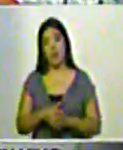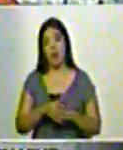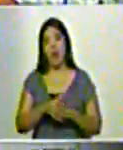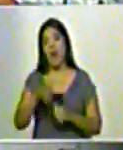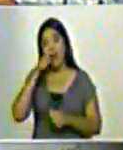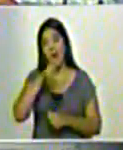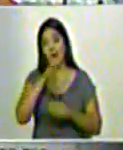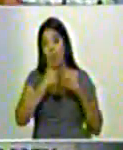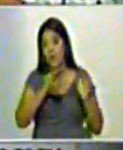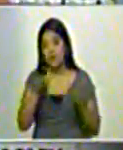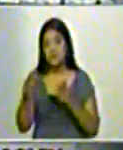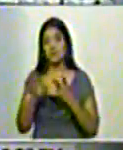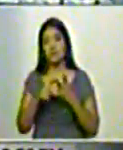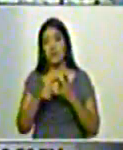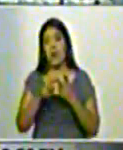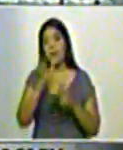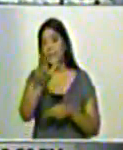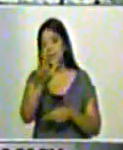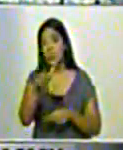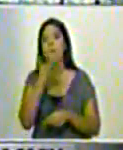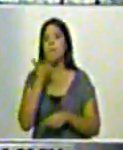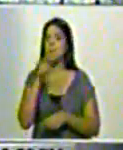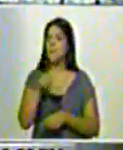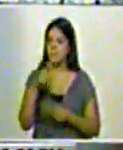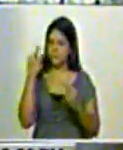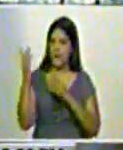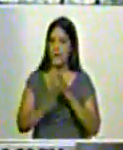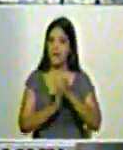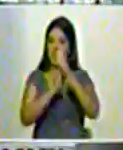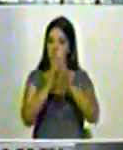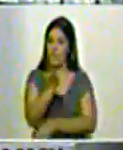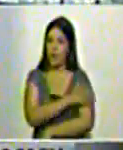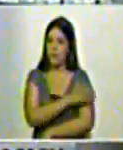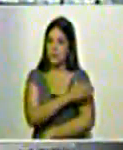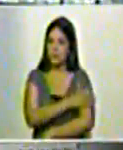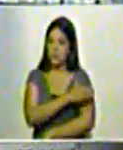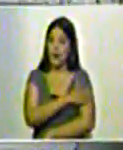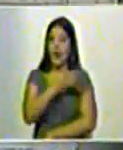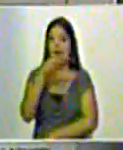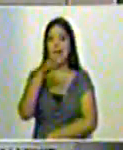popular, a los movimientos sociales, al PSUV. Por ejemplo, aquí está el líder de la oposición, Henry Ramos Alú.